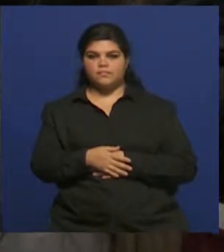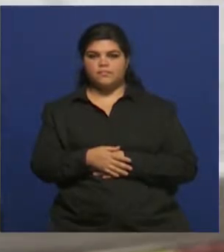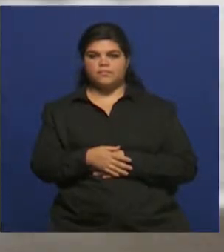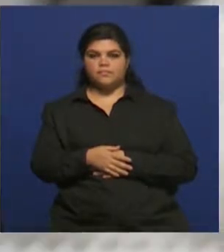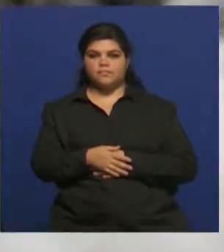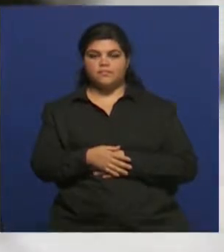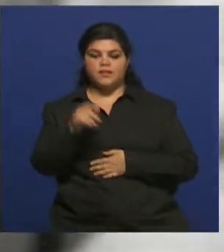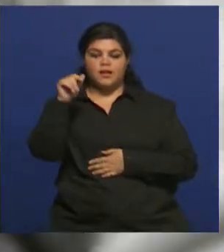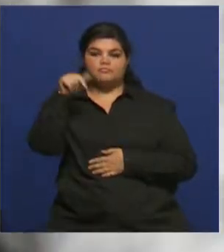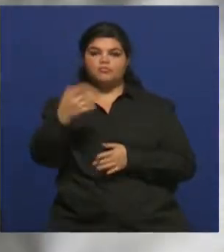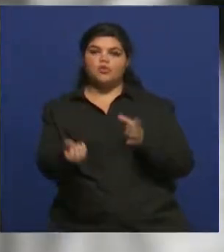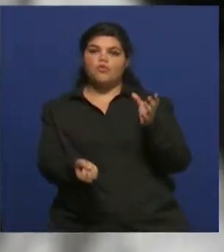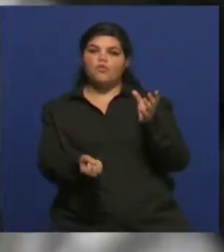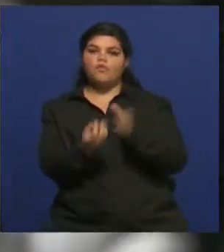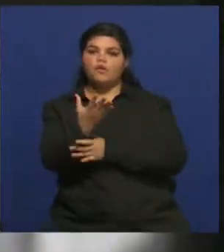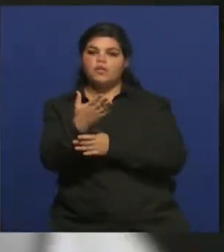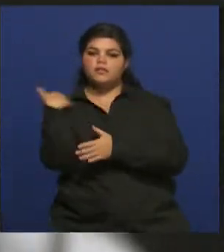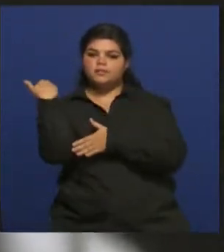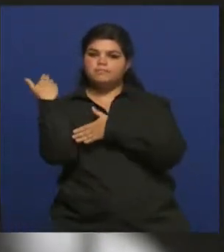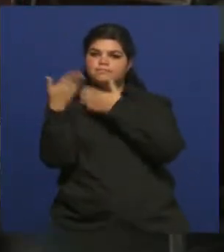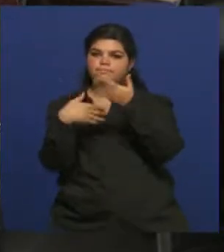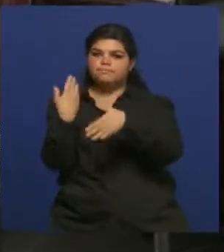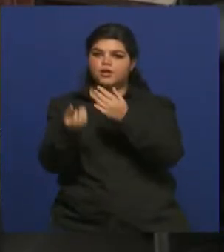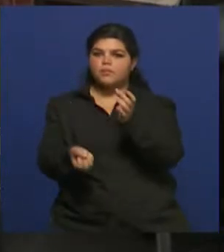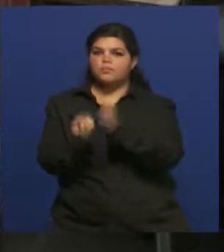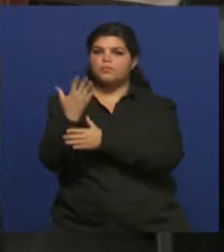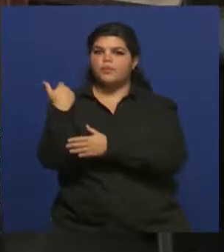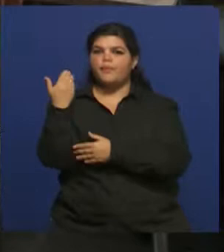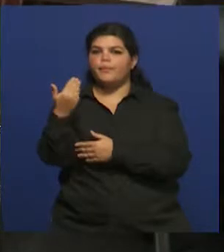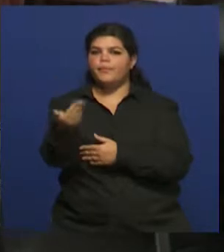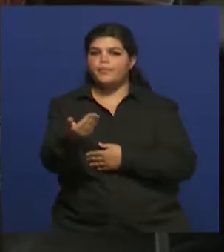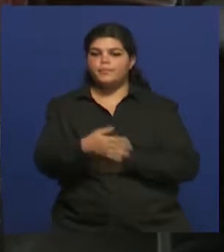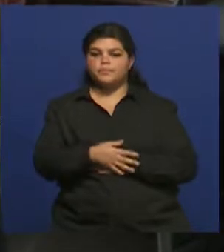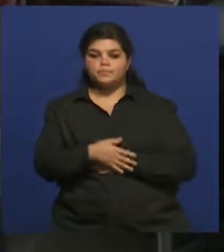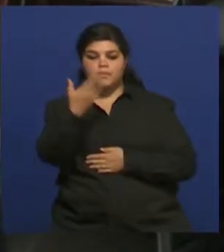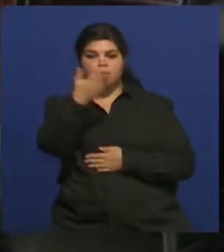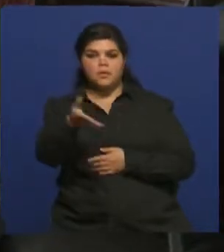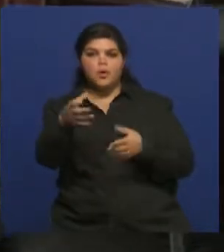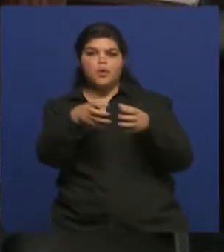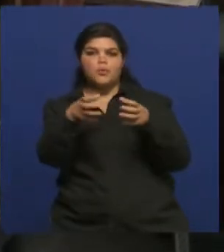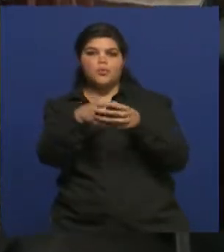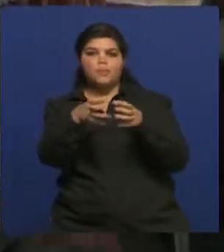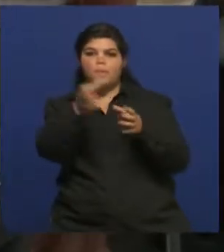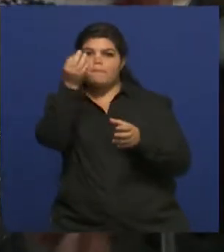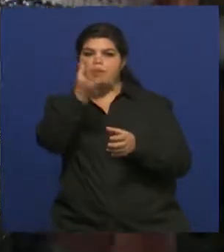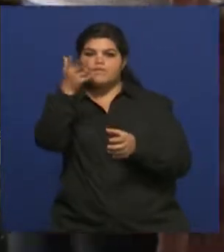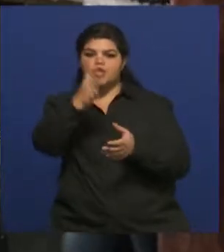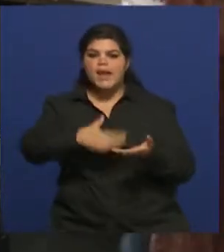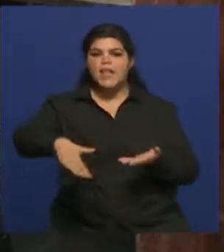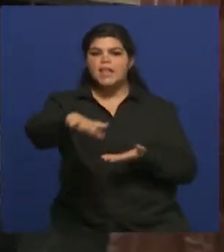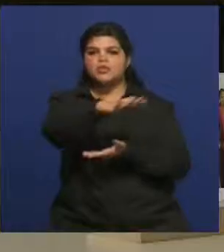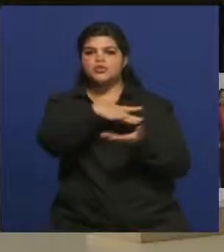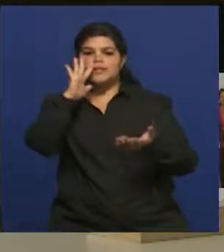La fundación comienza a dar sus primeros pasos cuando un grupo de profesionales del área social se da